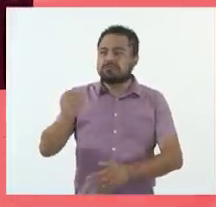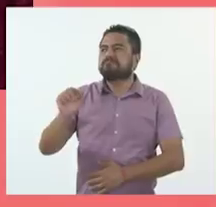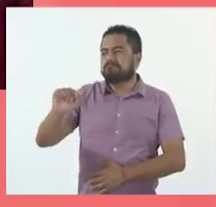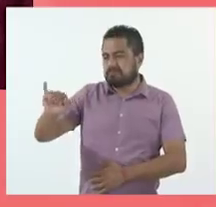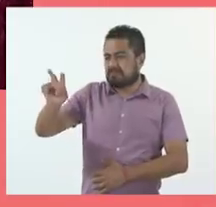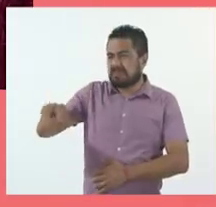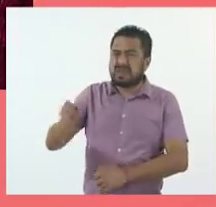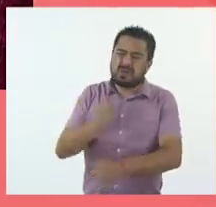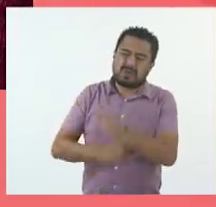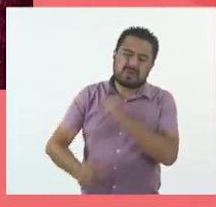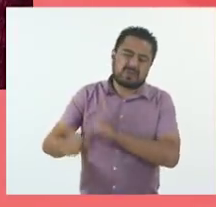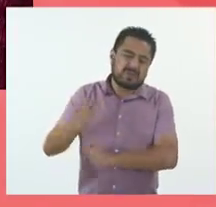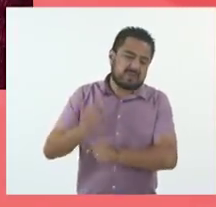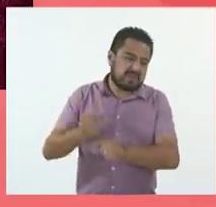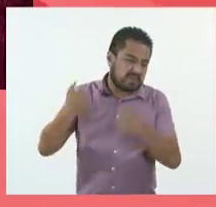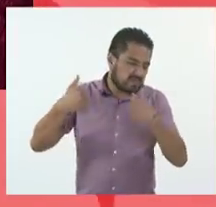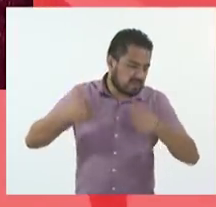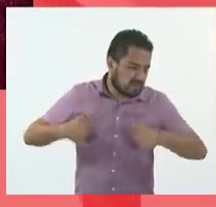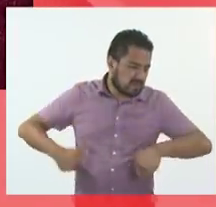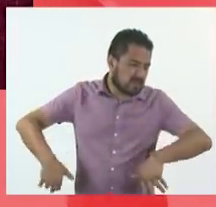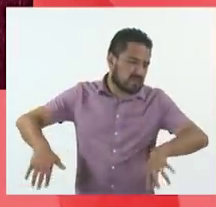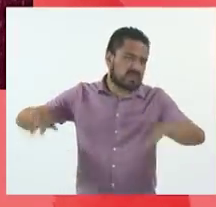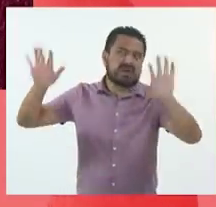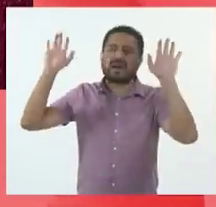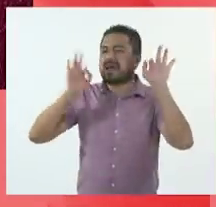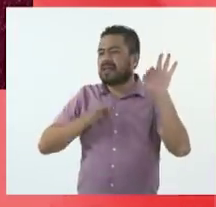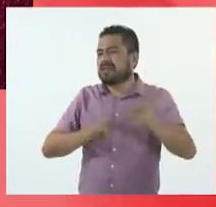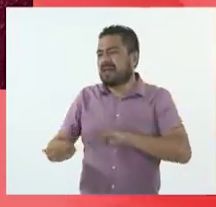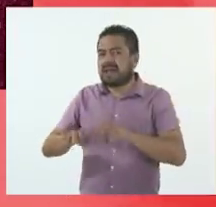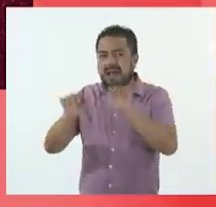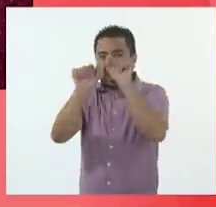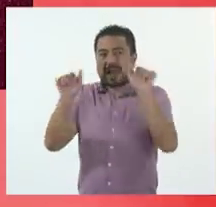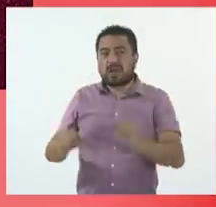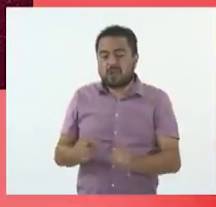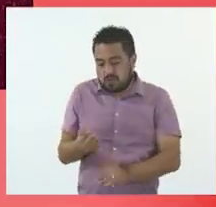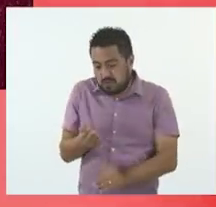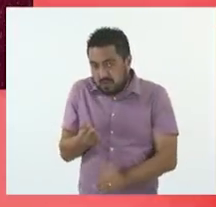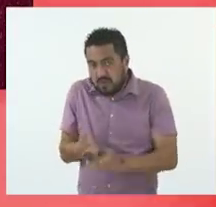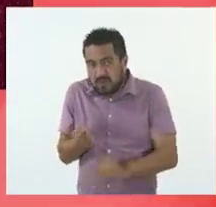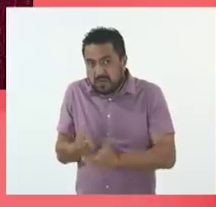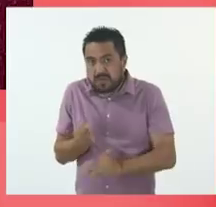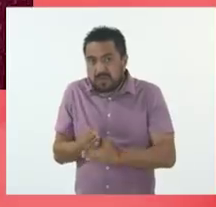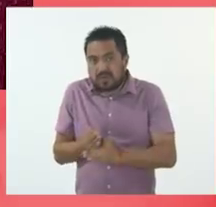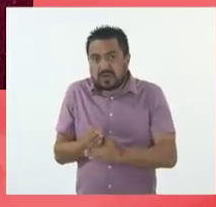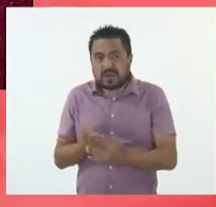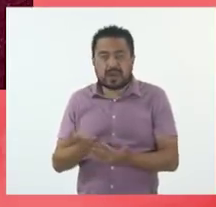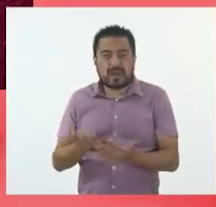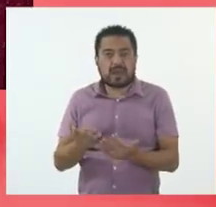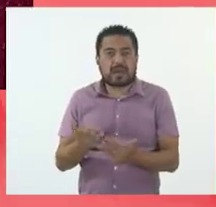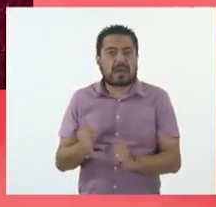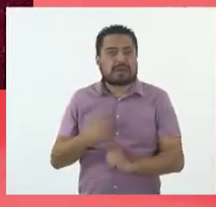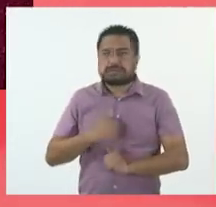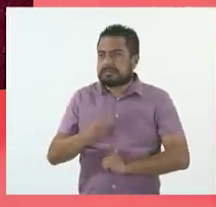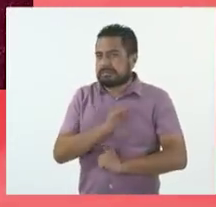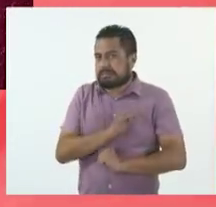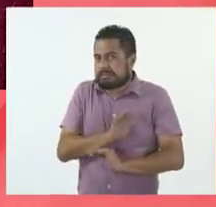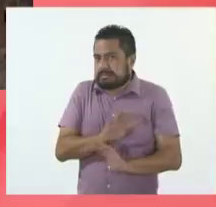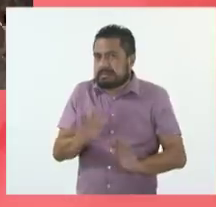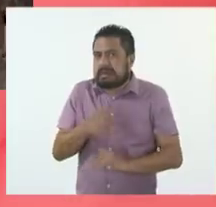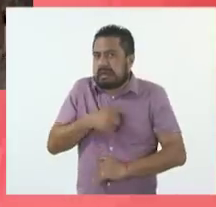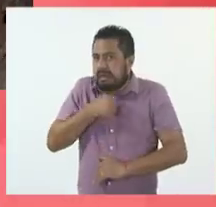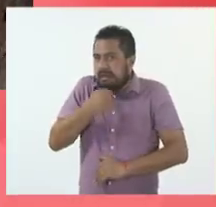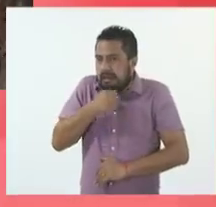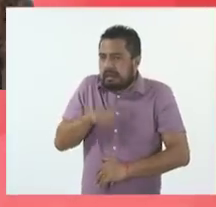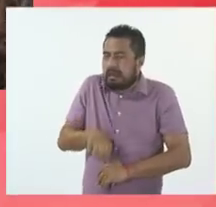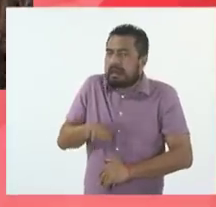sí, hace años que estamos trabajando en esas artesanías. Y hasta ahorita, pues, ya yo ya no puedo bien, ¿verdad? Pero sí,